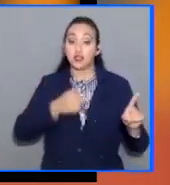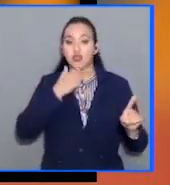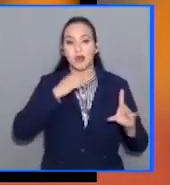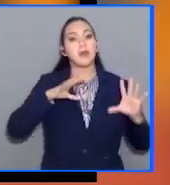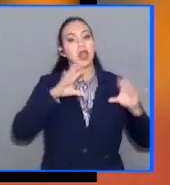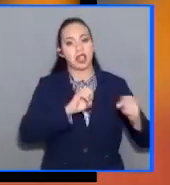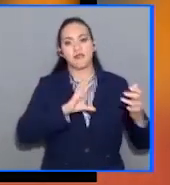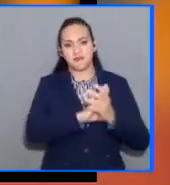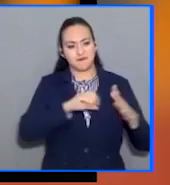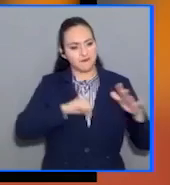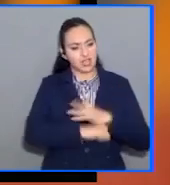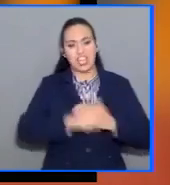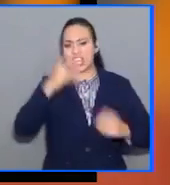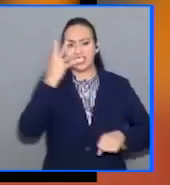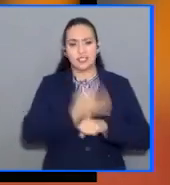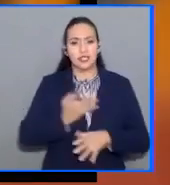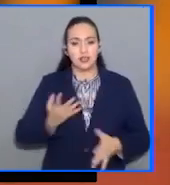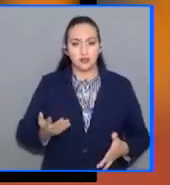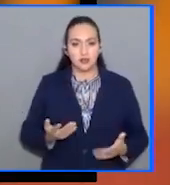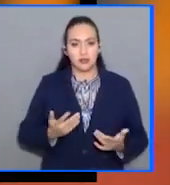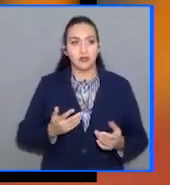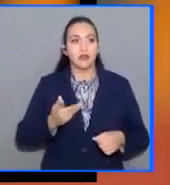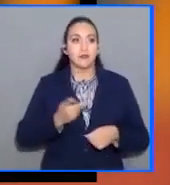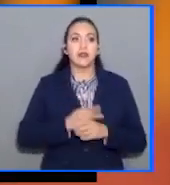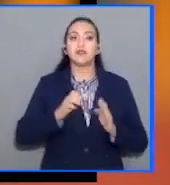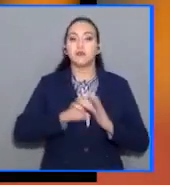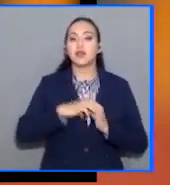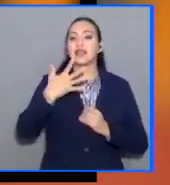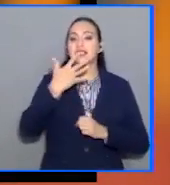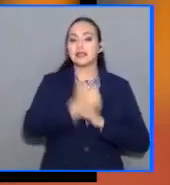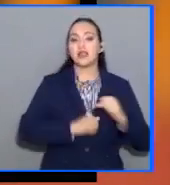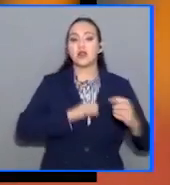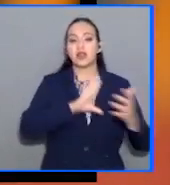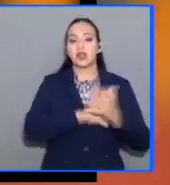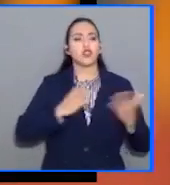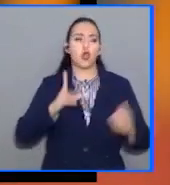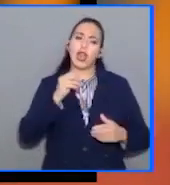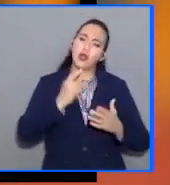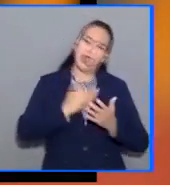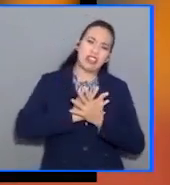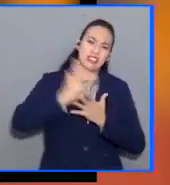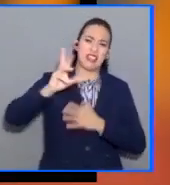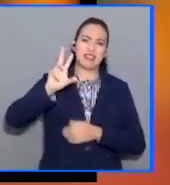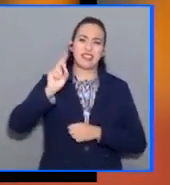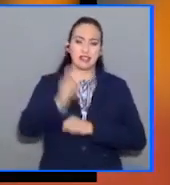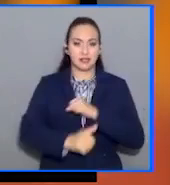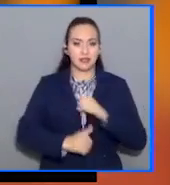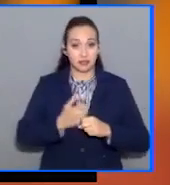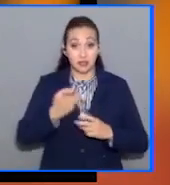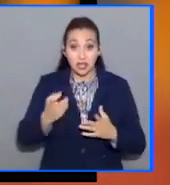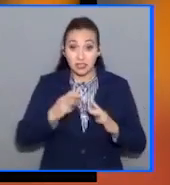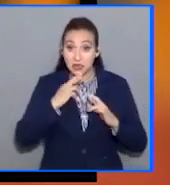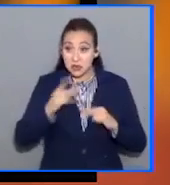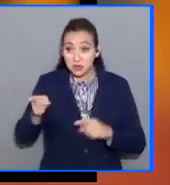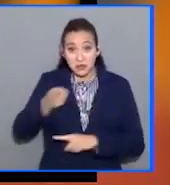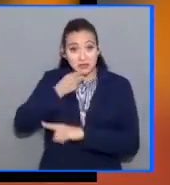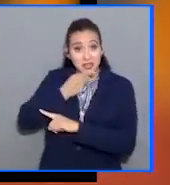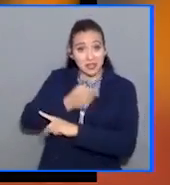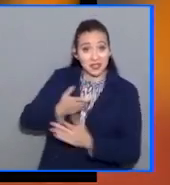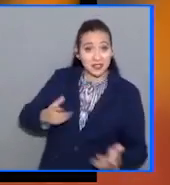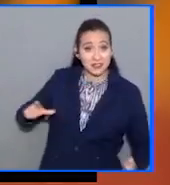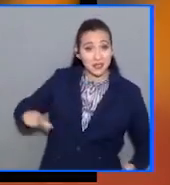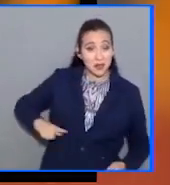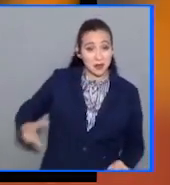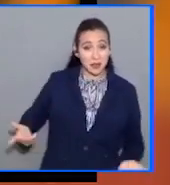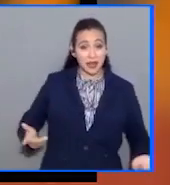Y si la pena era 5 años, hay que ponerle 30, ¿no? Y esa es la respuesta, y eso nos hace